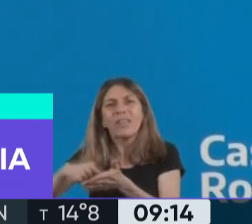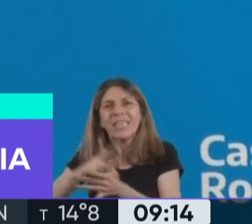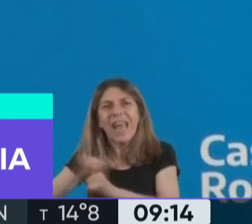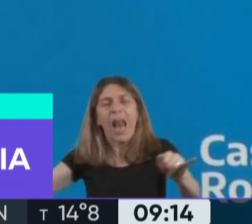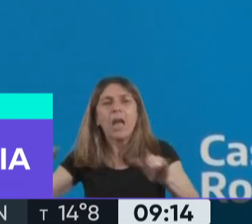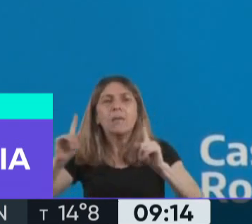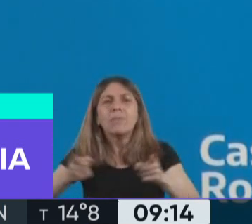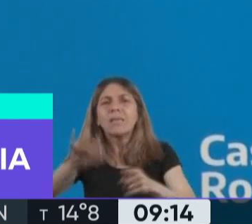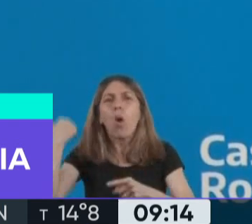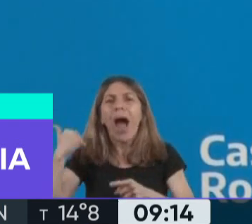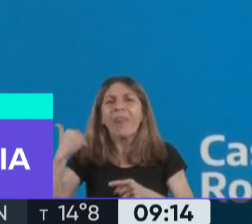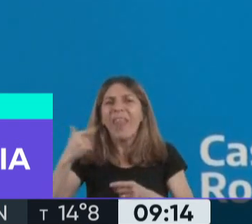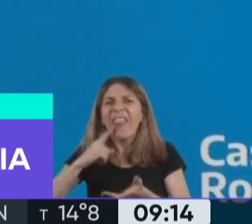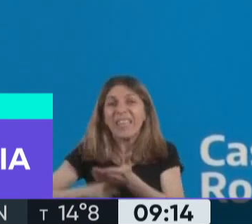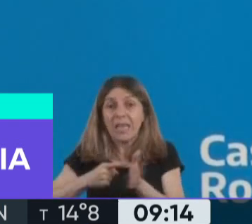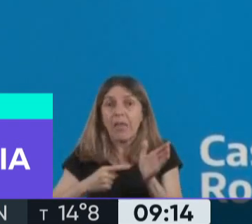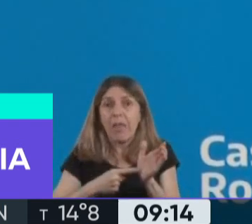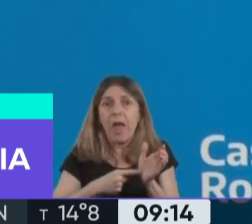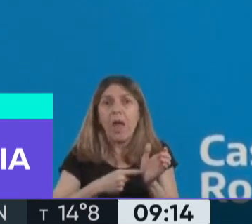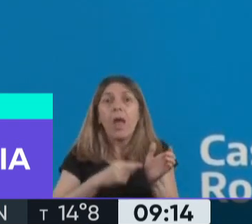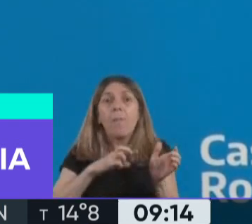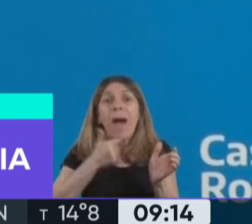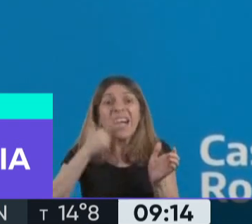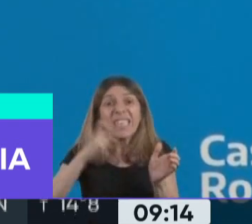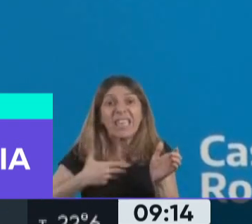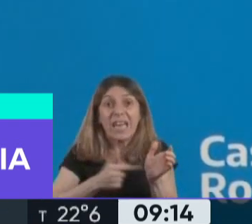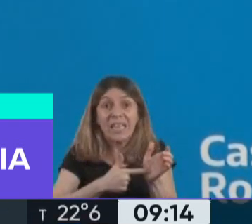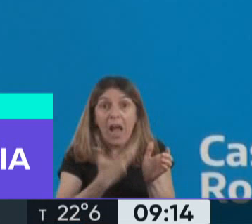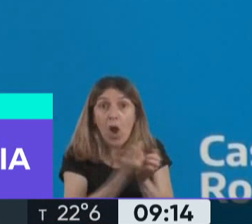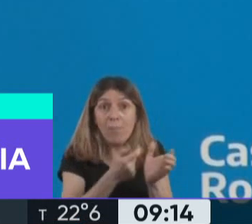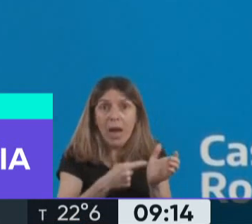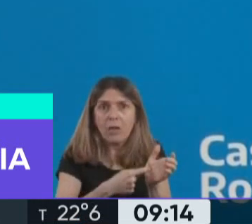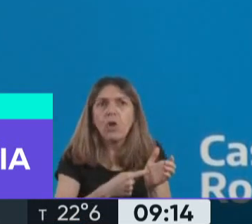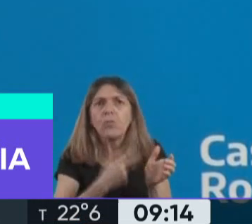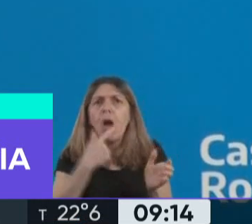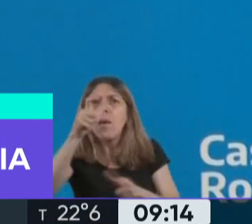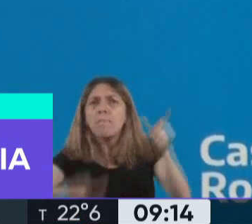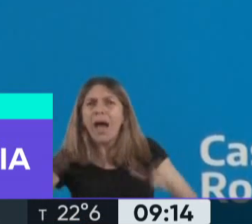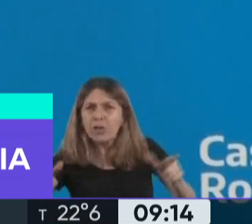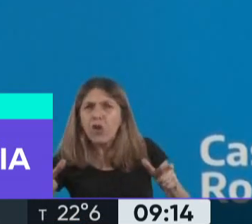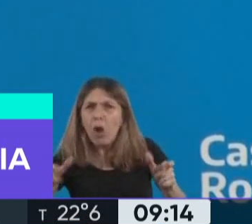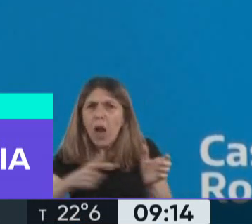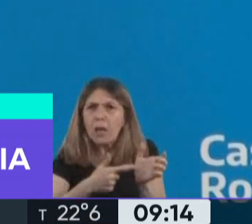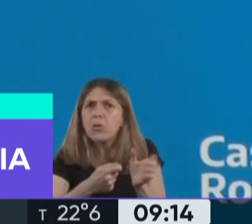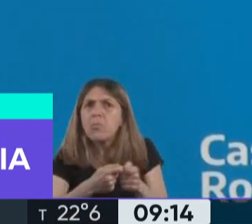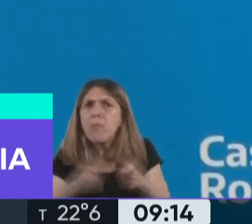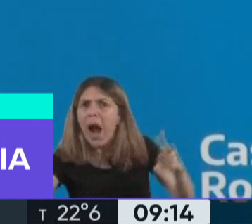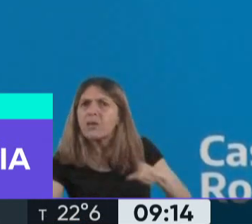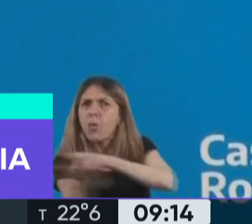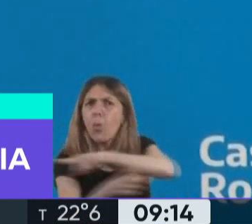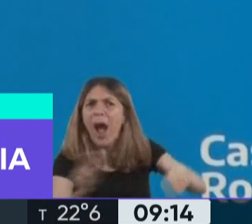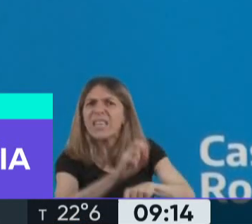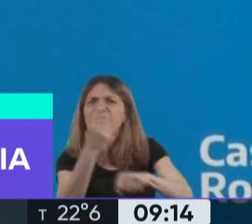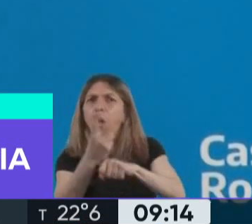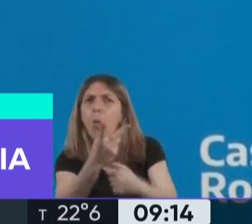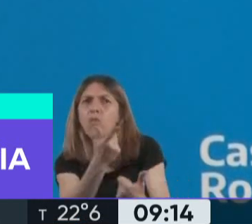pase sanitario, la advertencia de que iba a existir el pase sanitario, ha hecho que la cantidad de gente que está concurriendo a tener la segunda dosis de la vacuna,